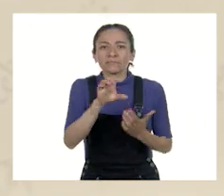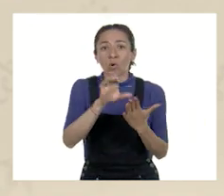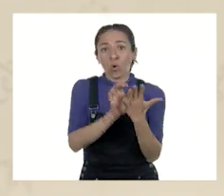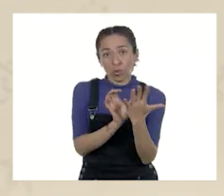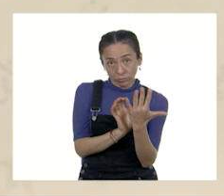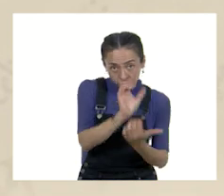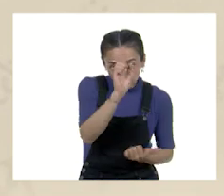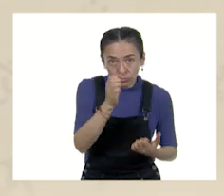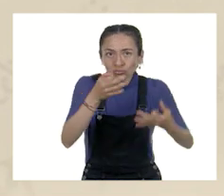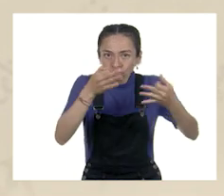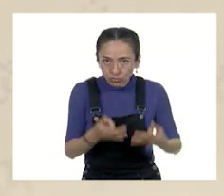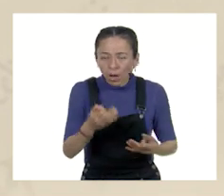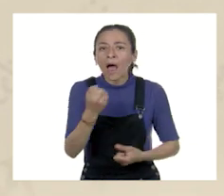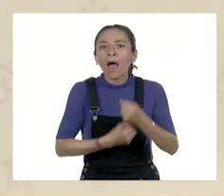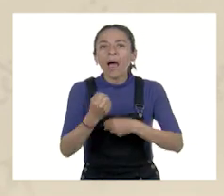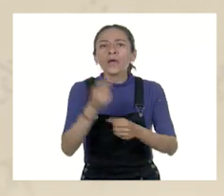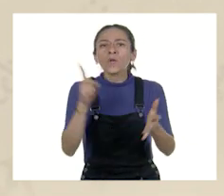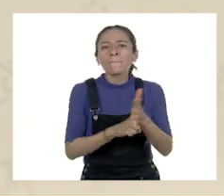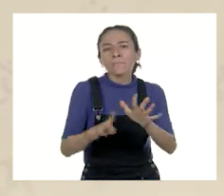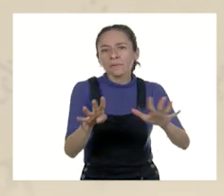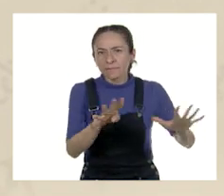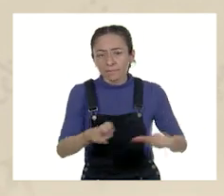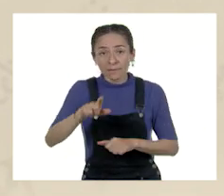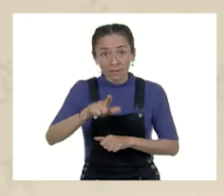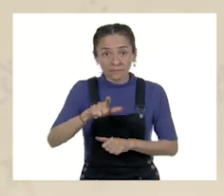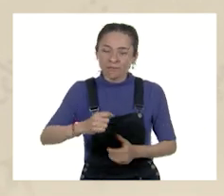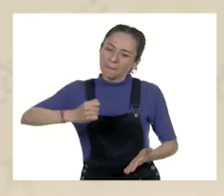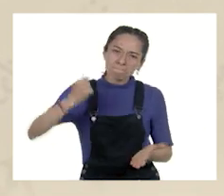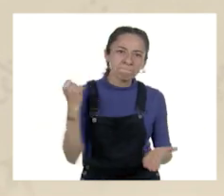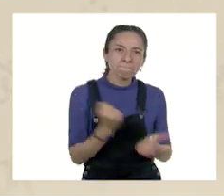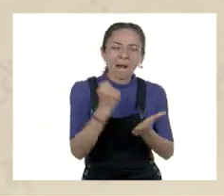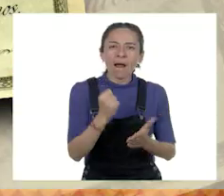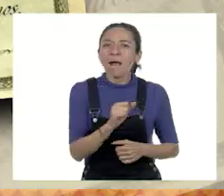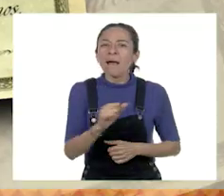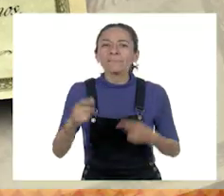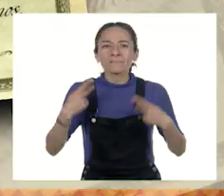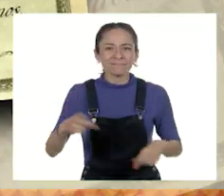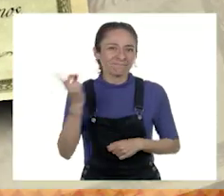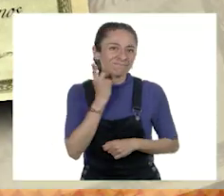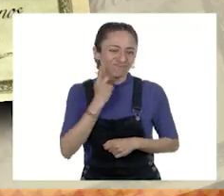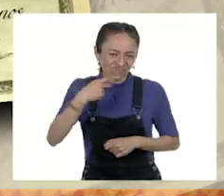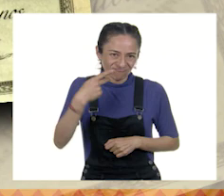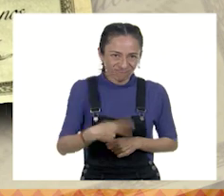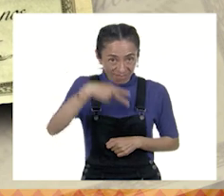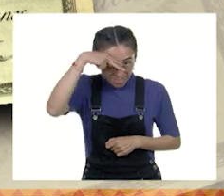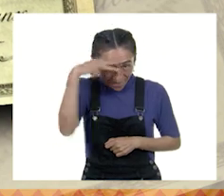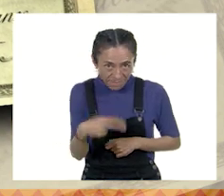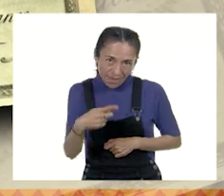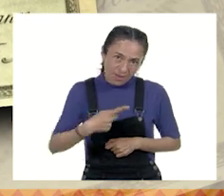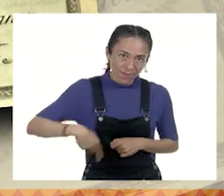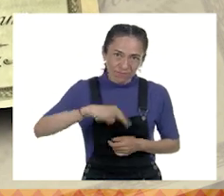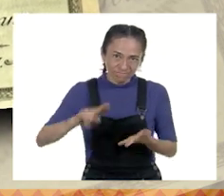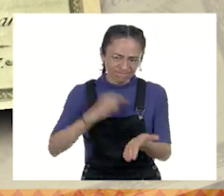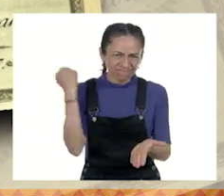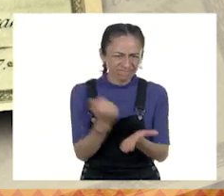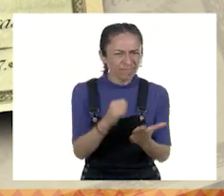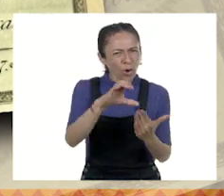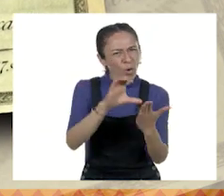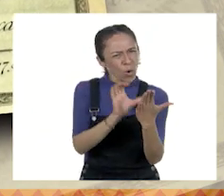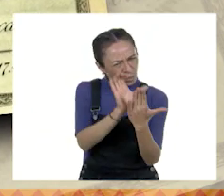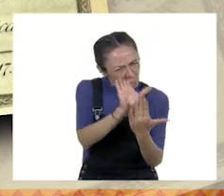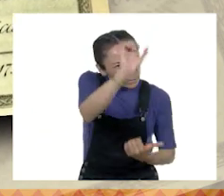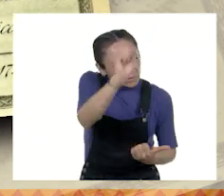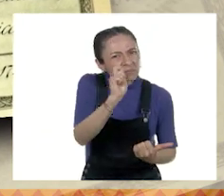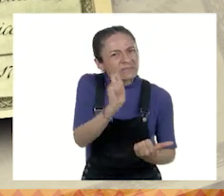de 1917 por parte de los diputados de todo el país. La Constitución es el documento que integra